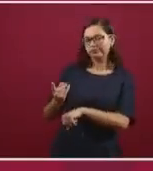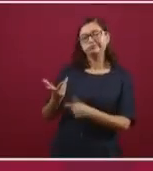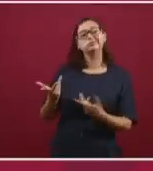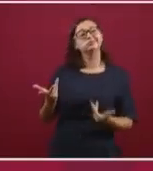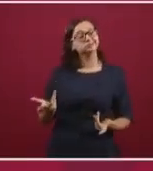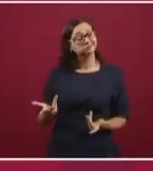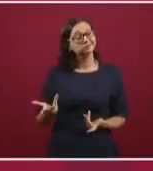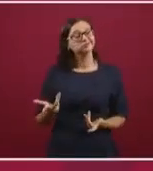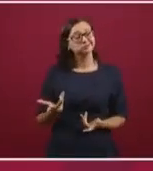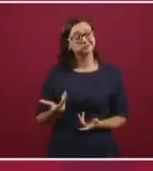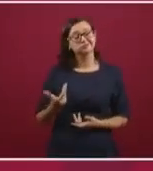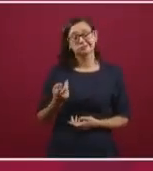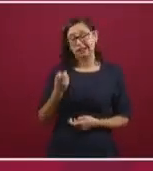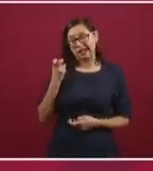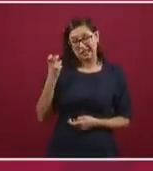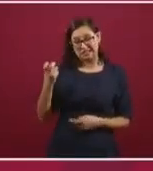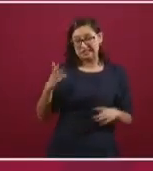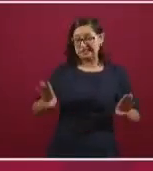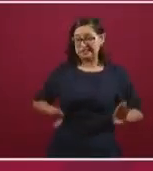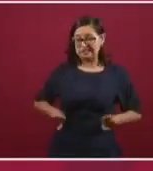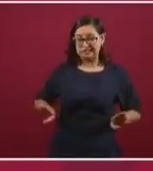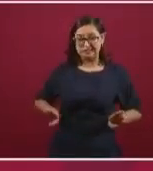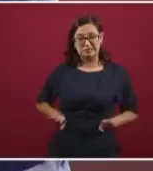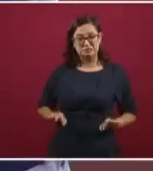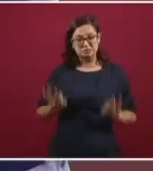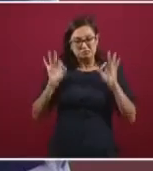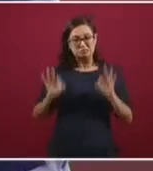es mucho mejor así,